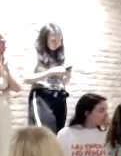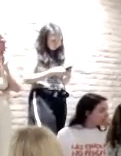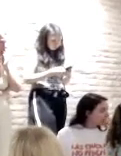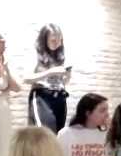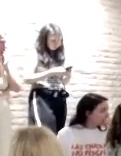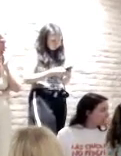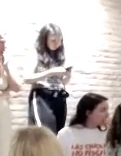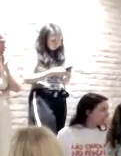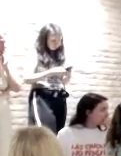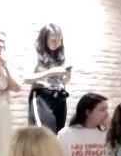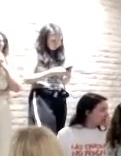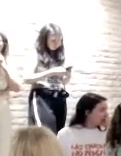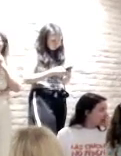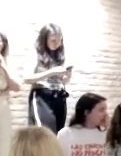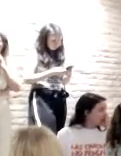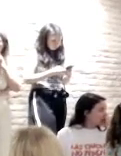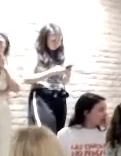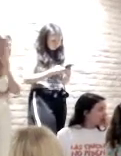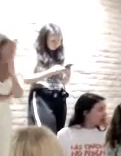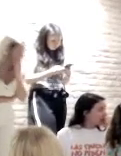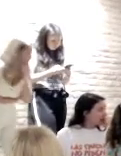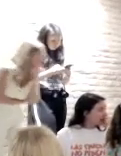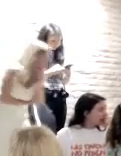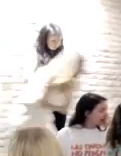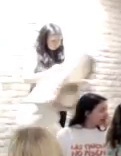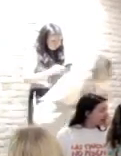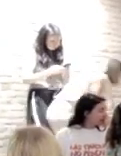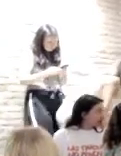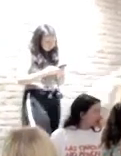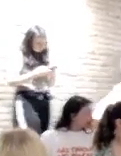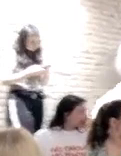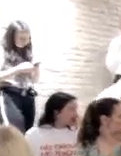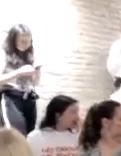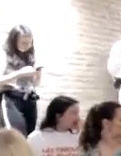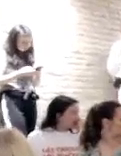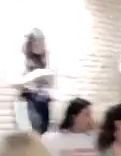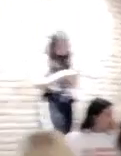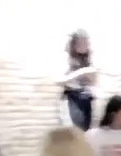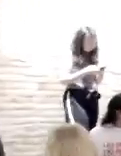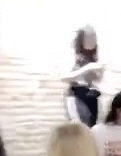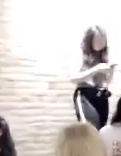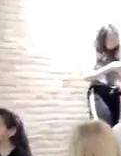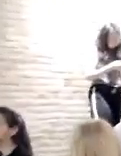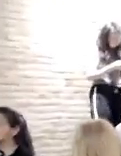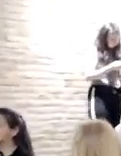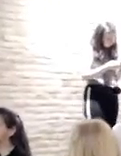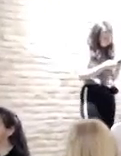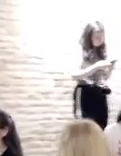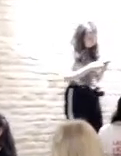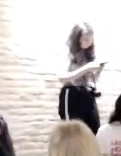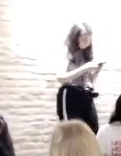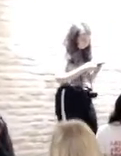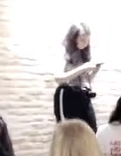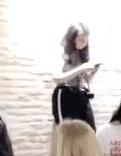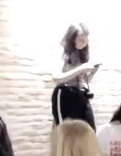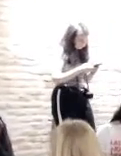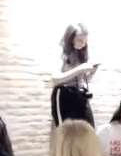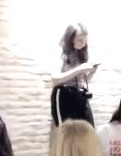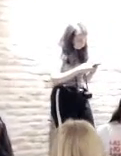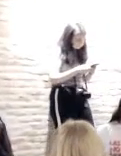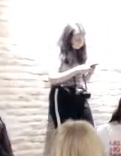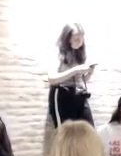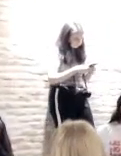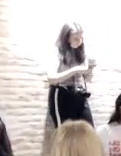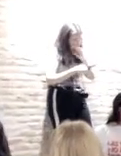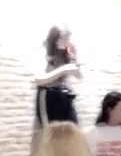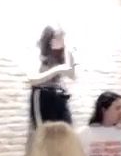Bueno y qué quiere hacer ella es lo primero que decimos No es cierto cuando una mujer este Bueno ingresa a